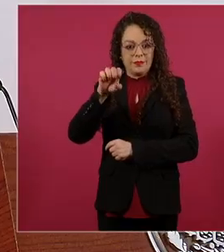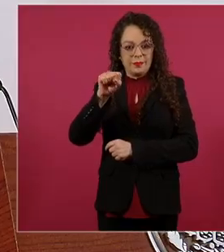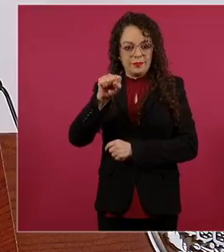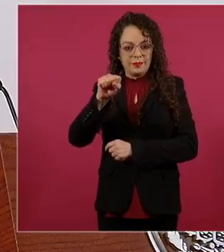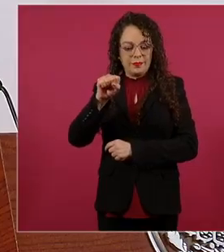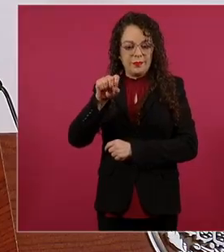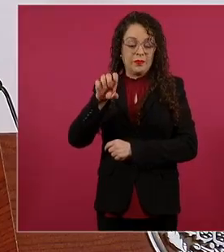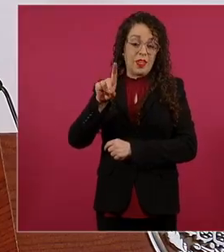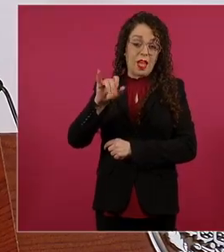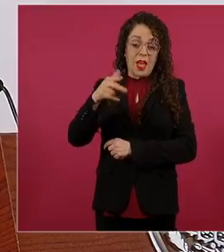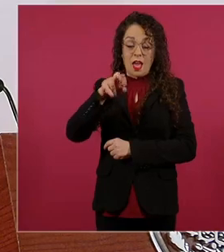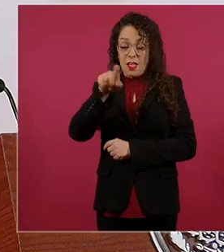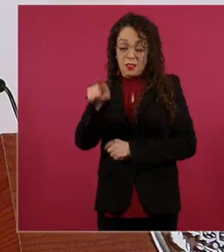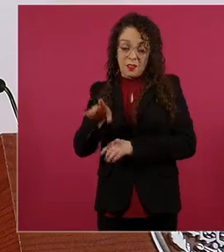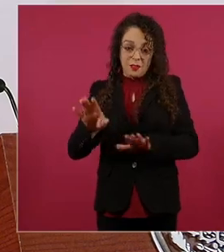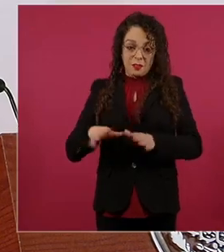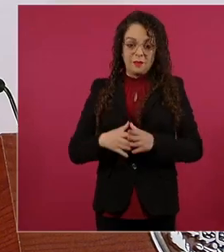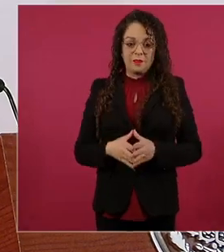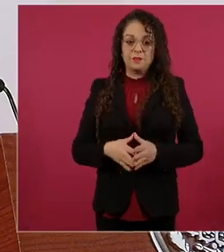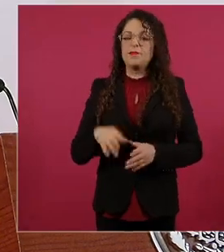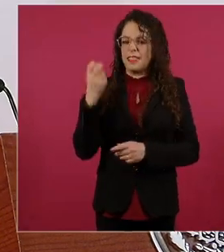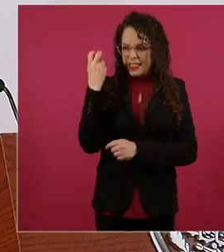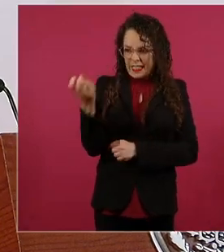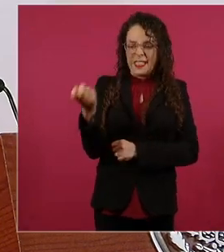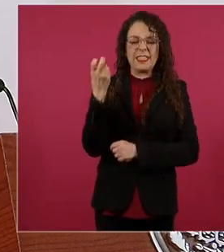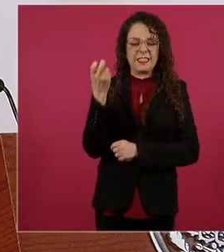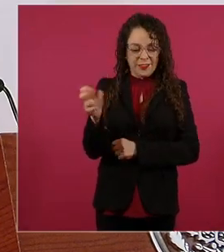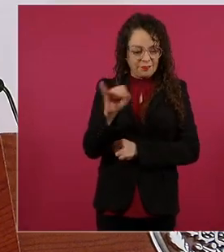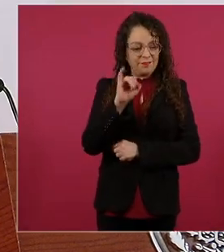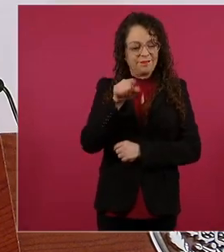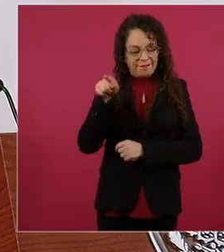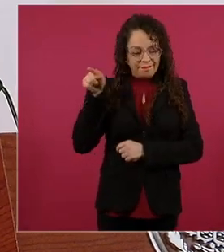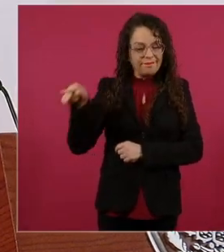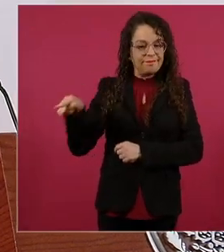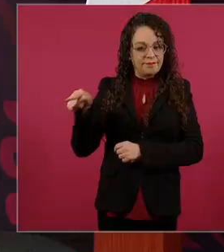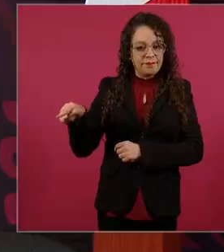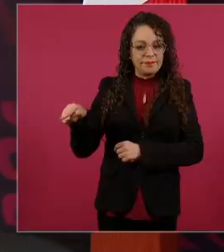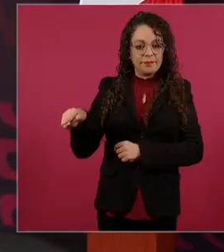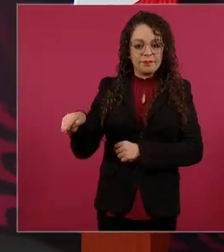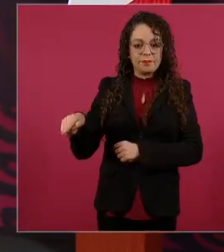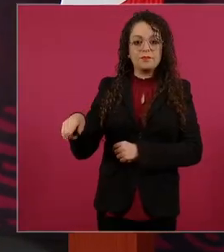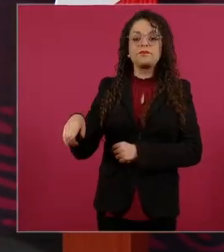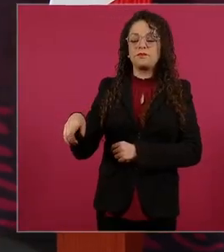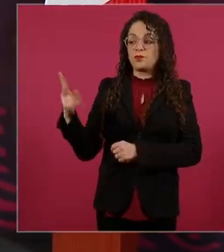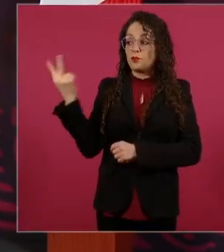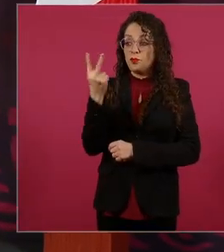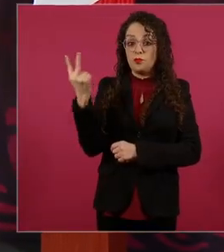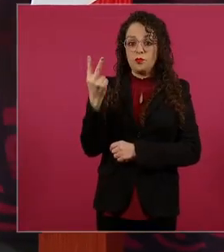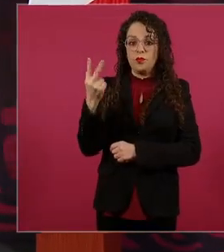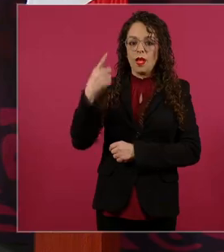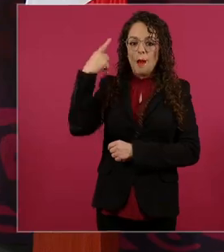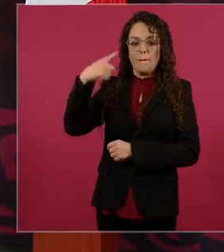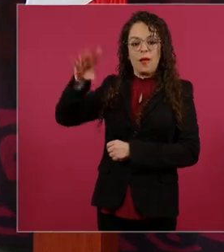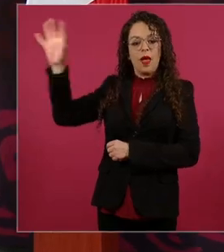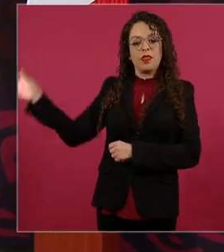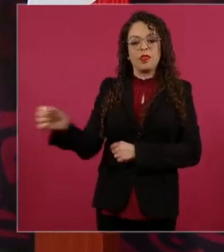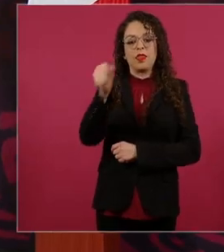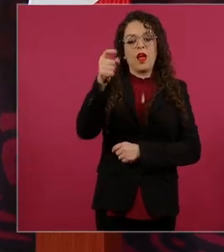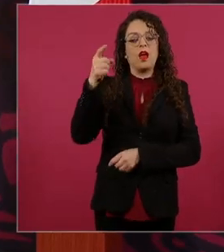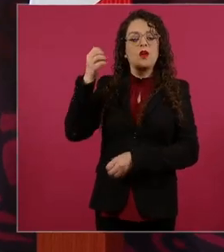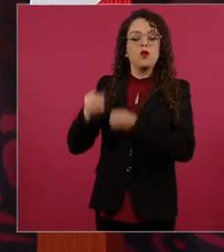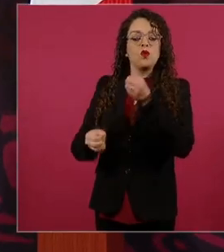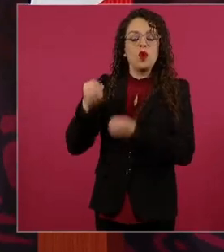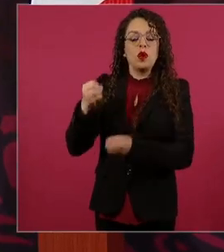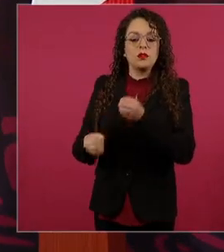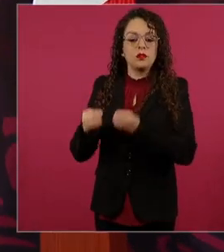y manda al juez ¿quién era el juez? señor Sodi